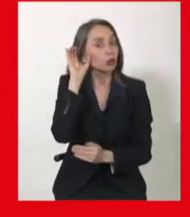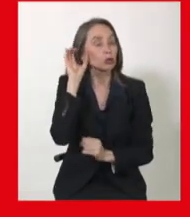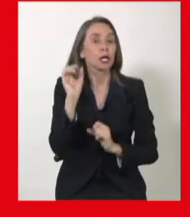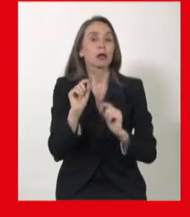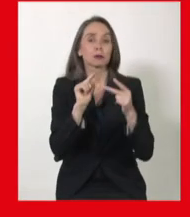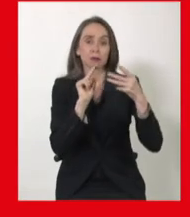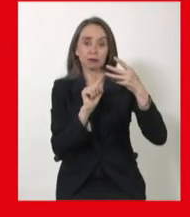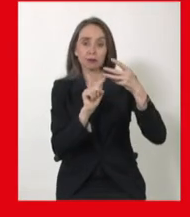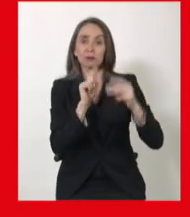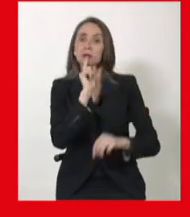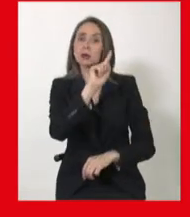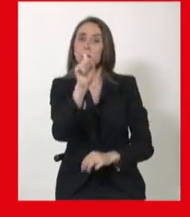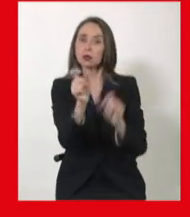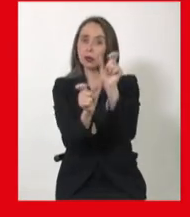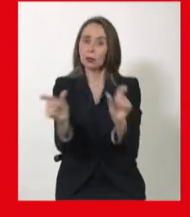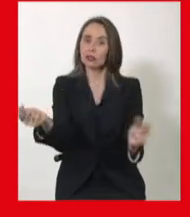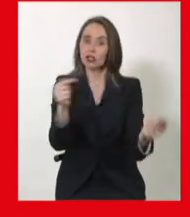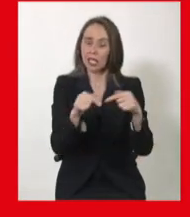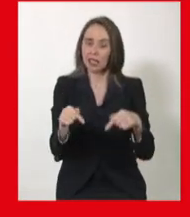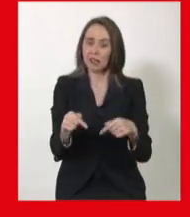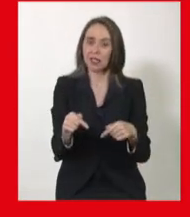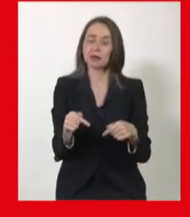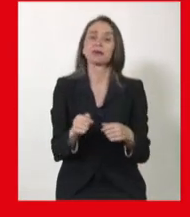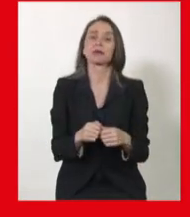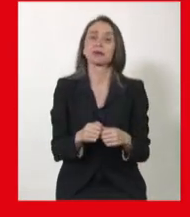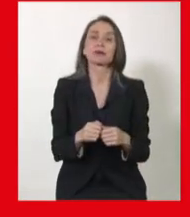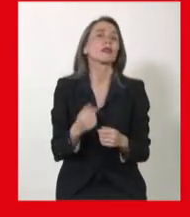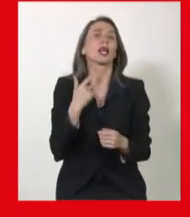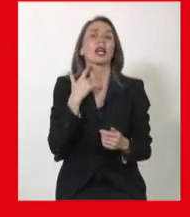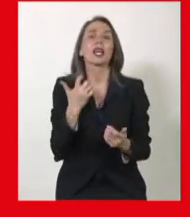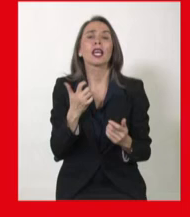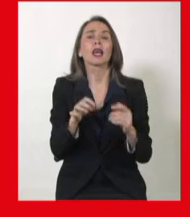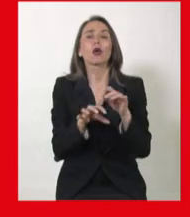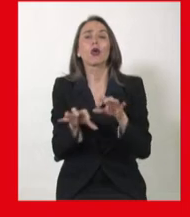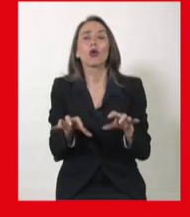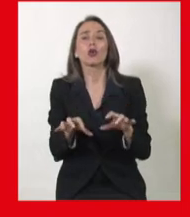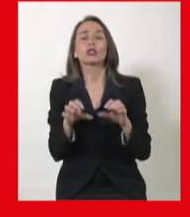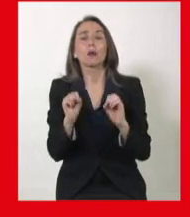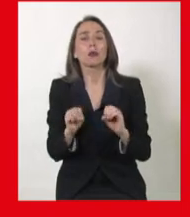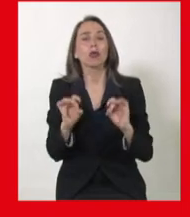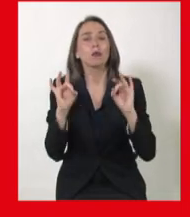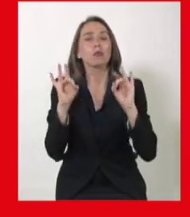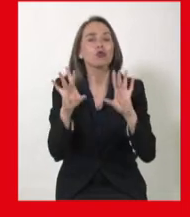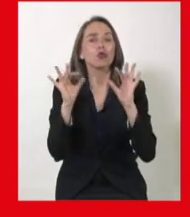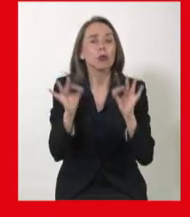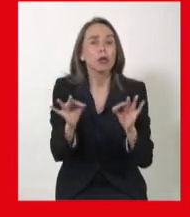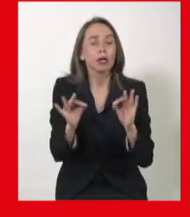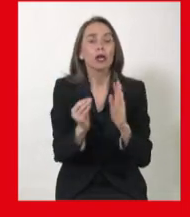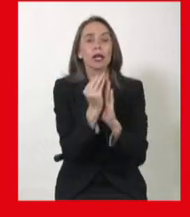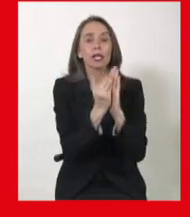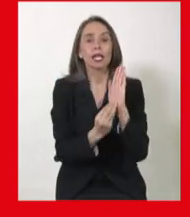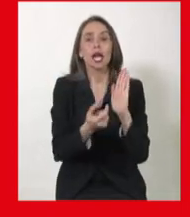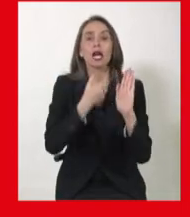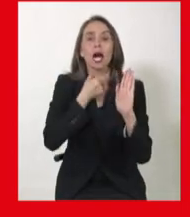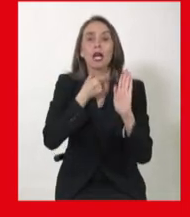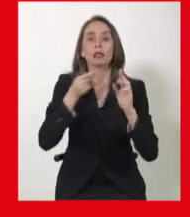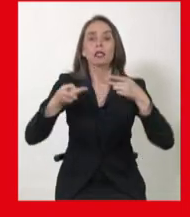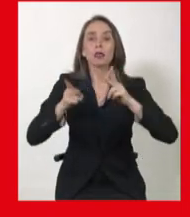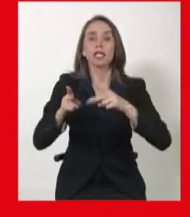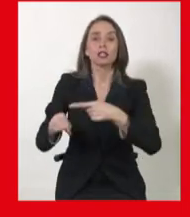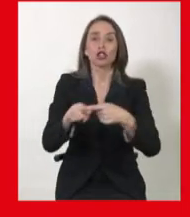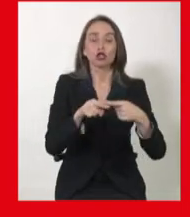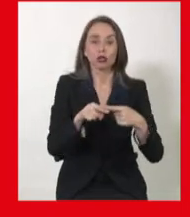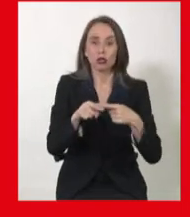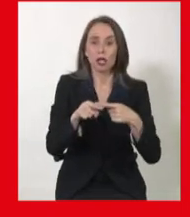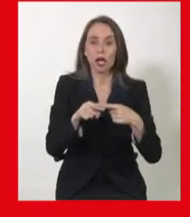próxima pregunta del público asistente es: ¿qué aspectos podrían ser determinantes para poder garantizar los derechos sociales